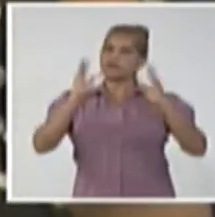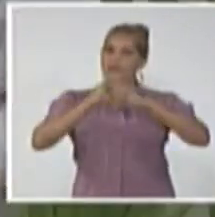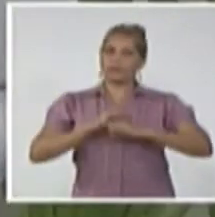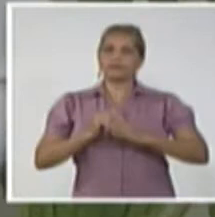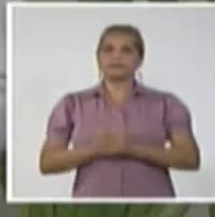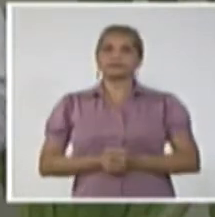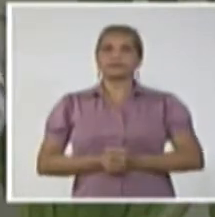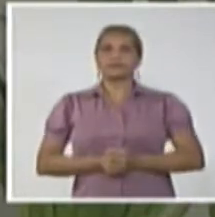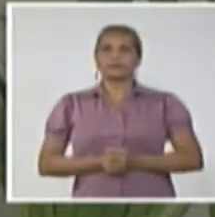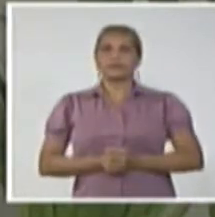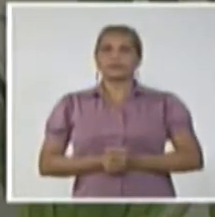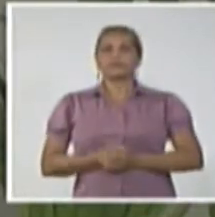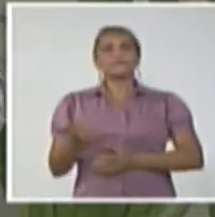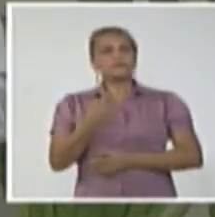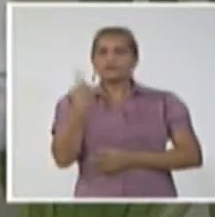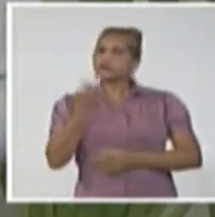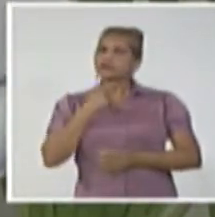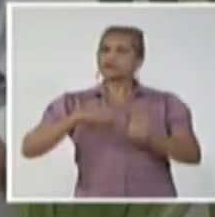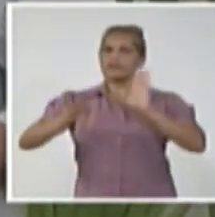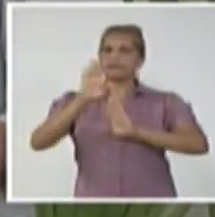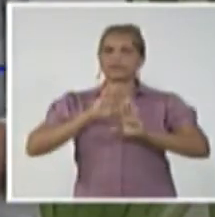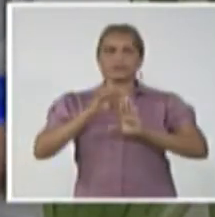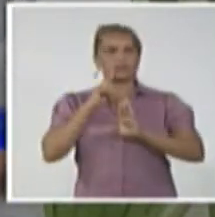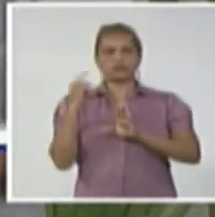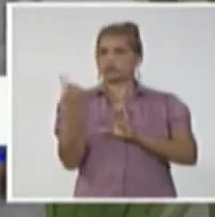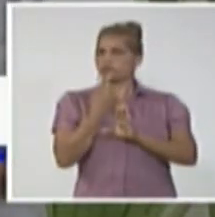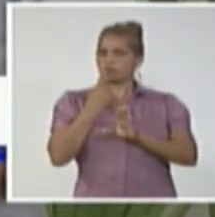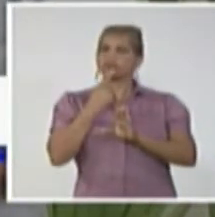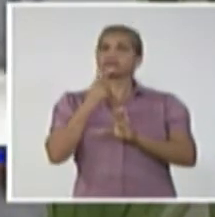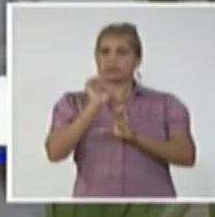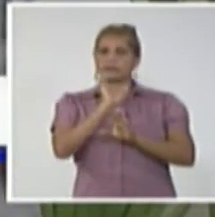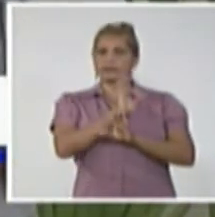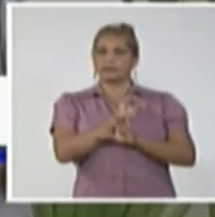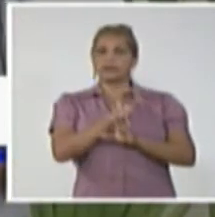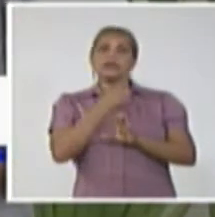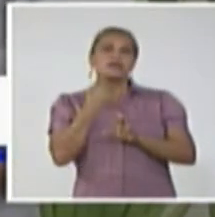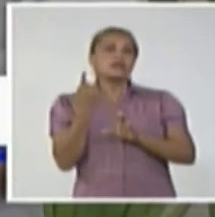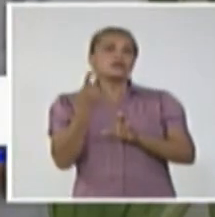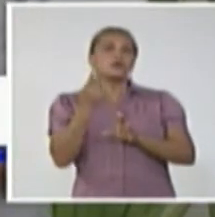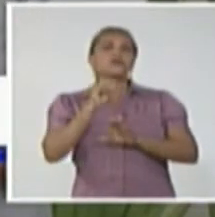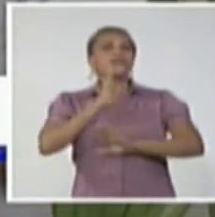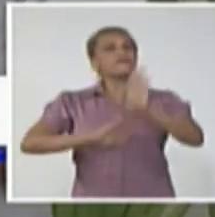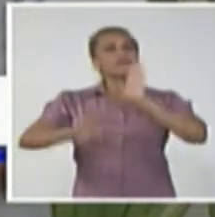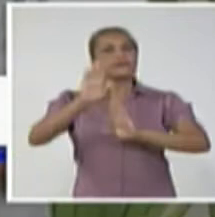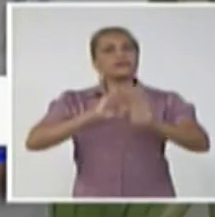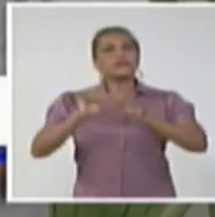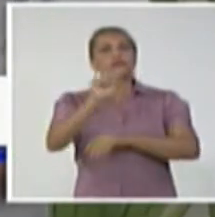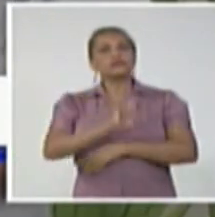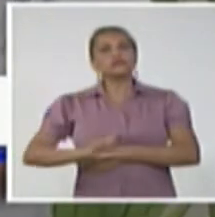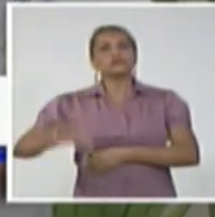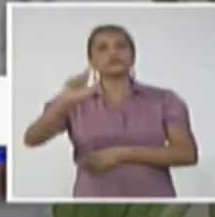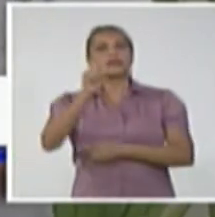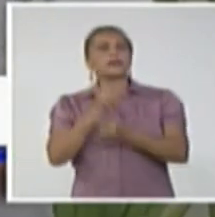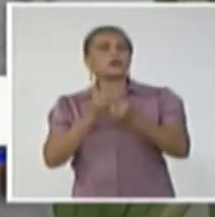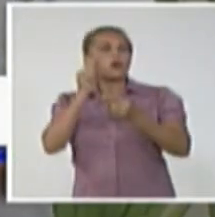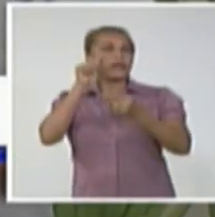Por otro lado, estamos defendiendo también, unido a esto, un socialismo que tiene como principal